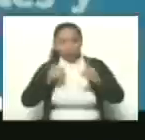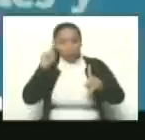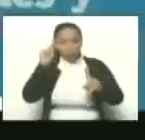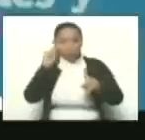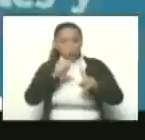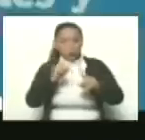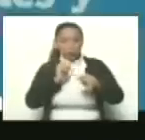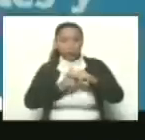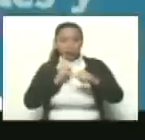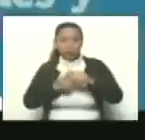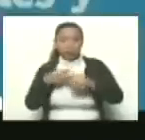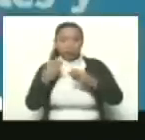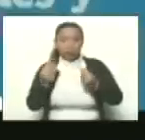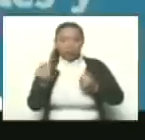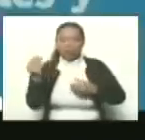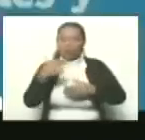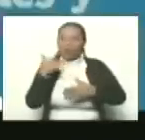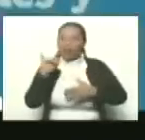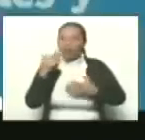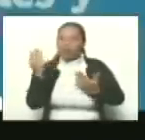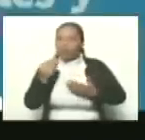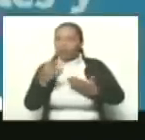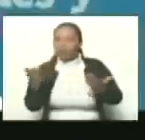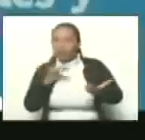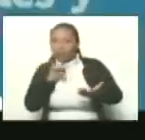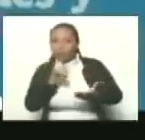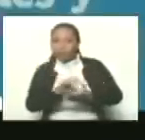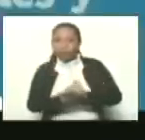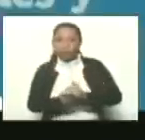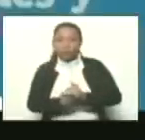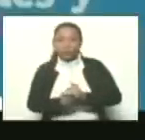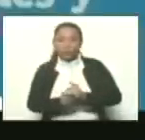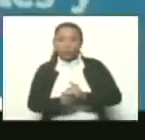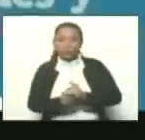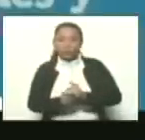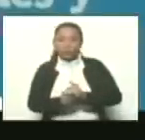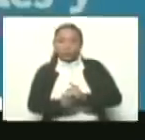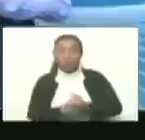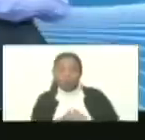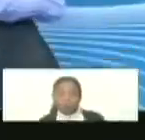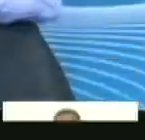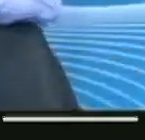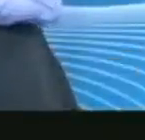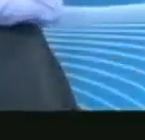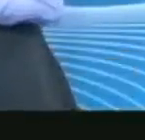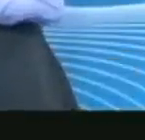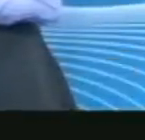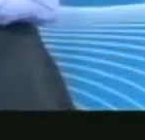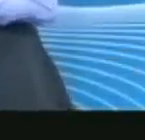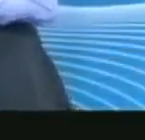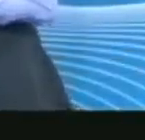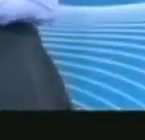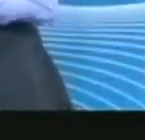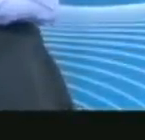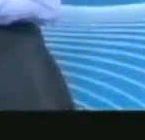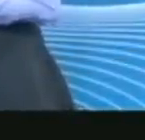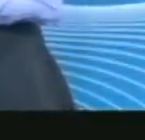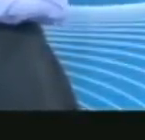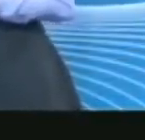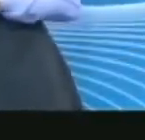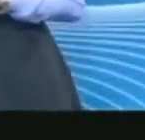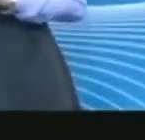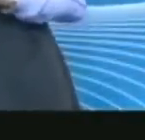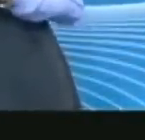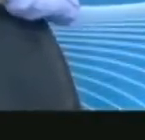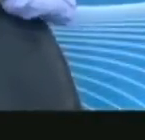prosperidad económica. ¿Qué más nos trae, María Antonieta? Noticias diversas de la semana, presidente. Revisamos el portal de Telesur. Canelita Medina, la